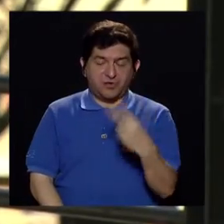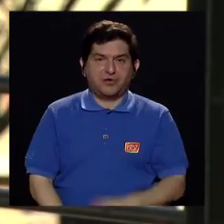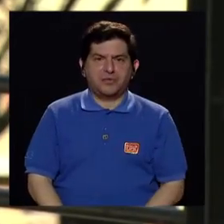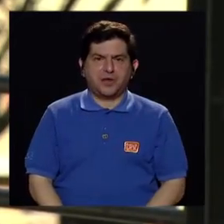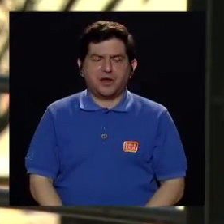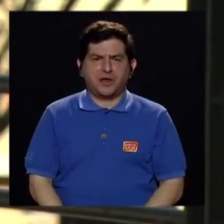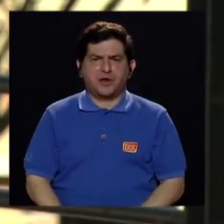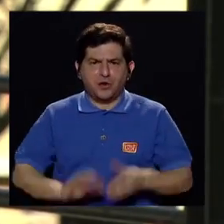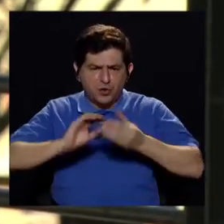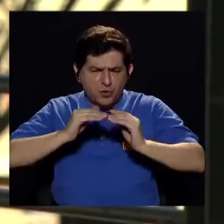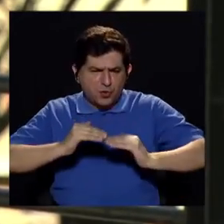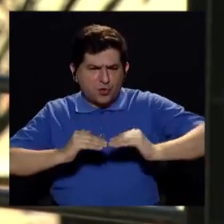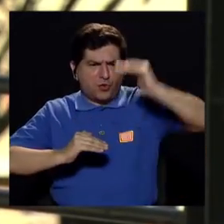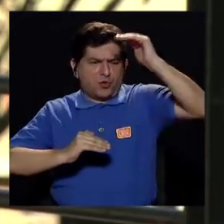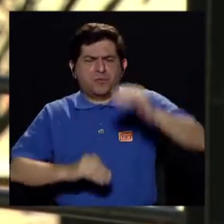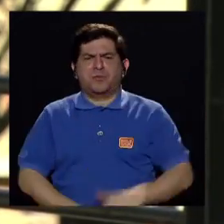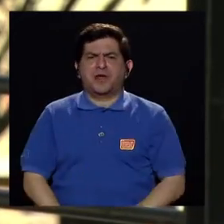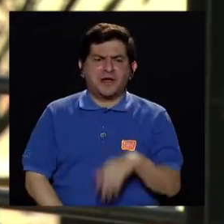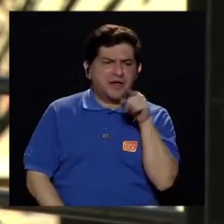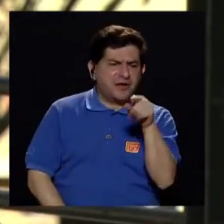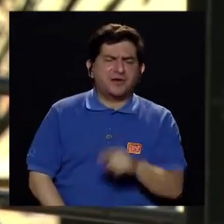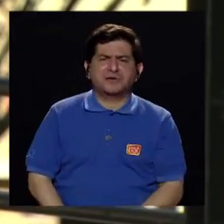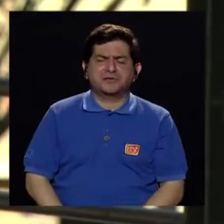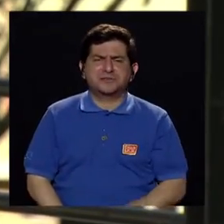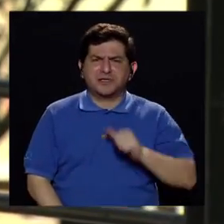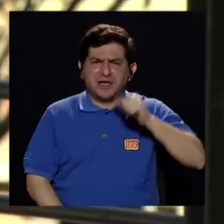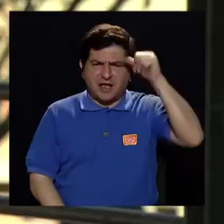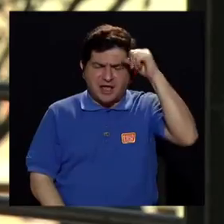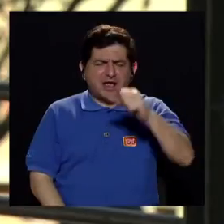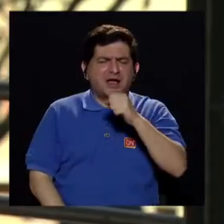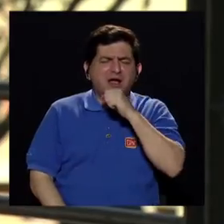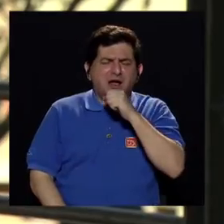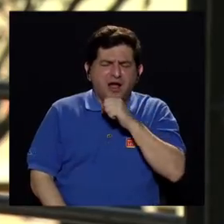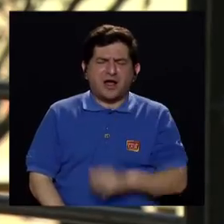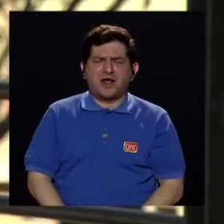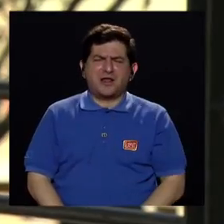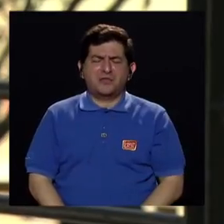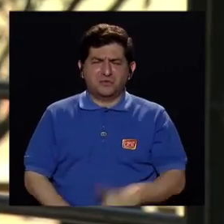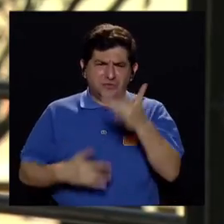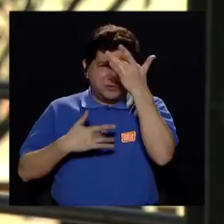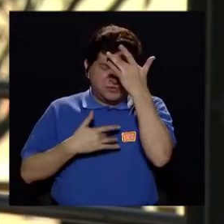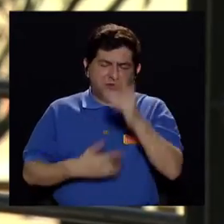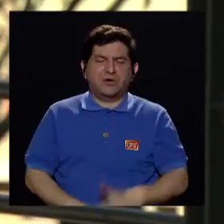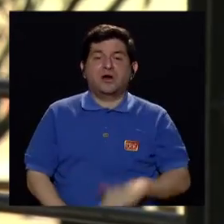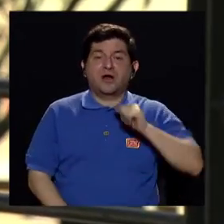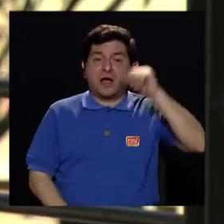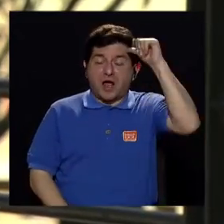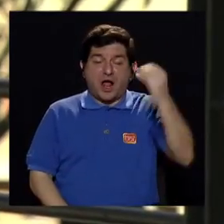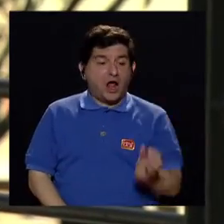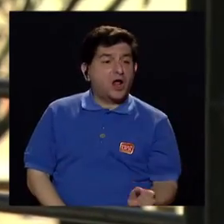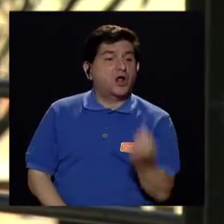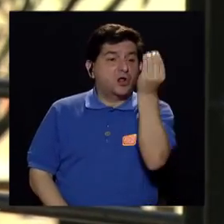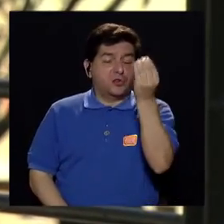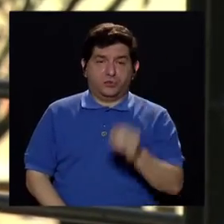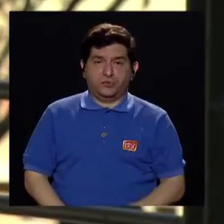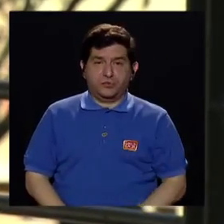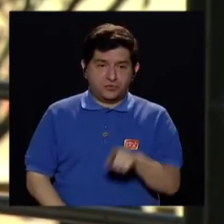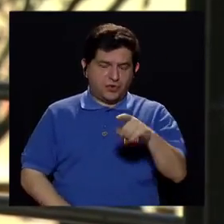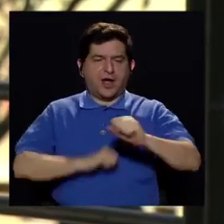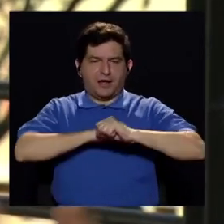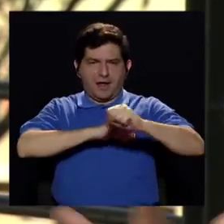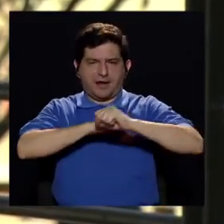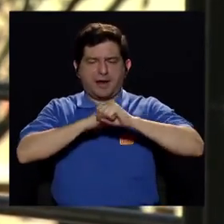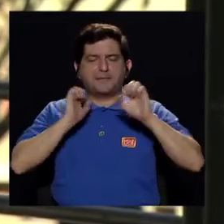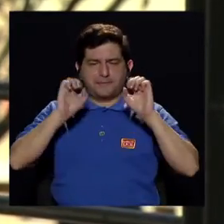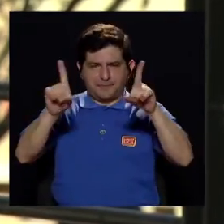índices en cuanto al contagio de adulto mayor, adulto joven. Entonces ha ido haciendo esta campaña